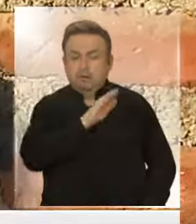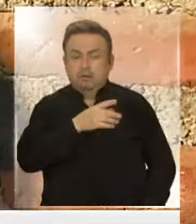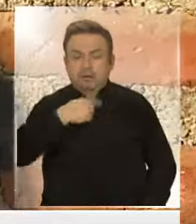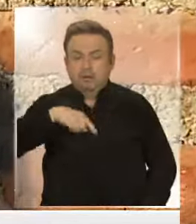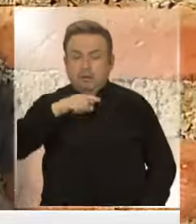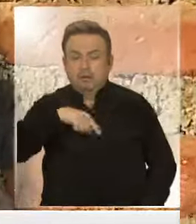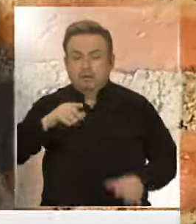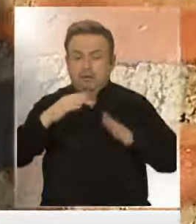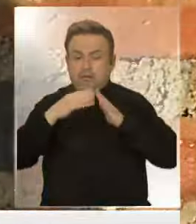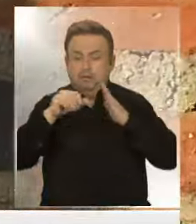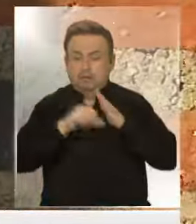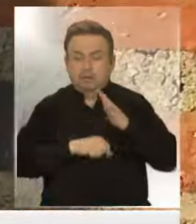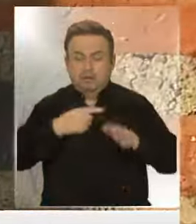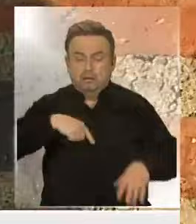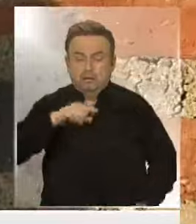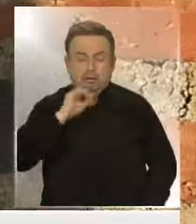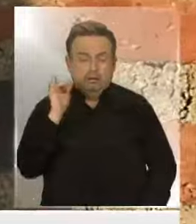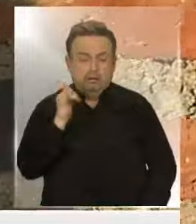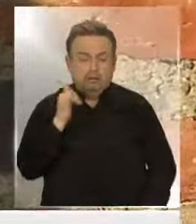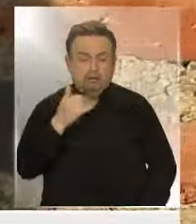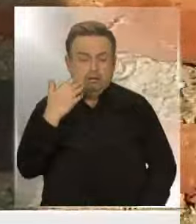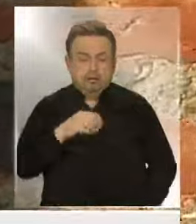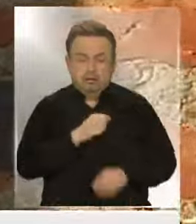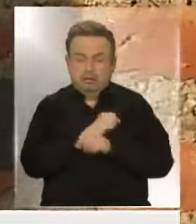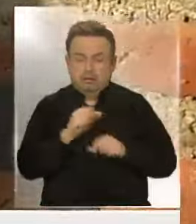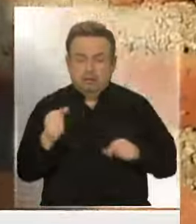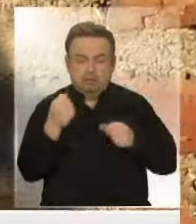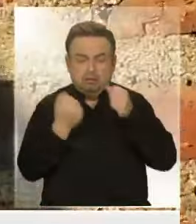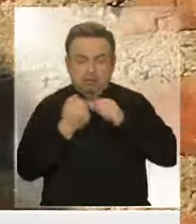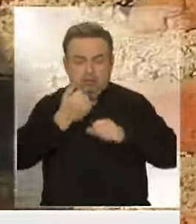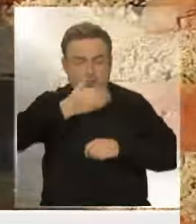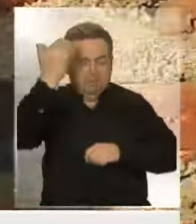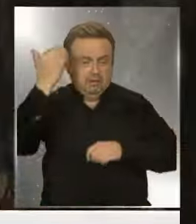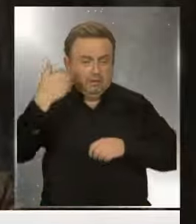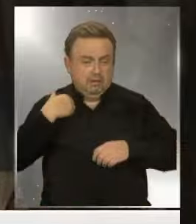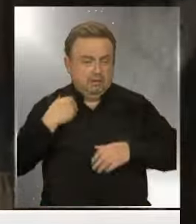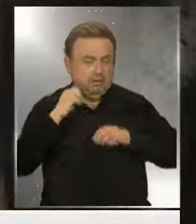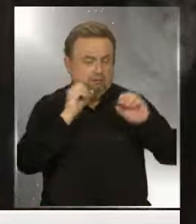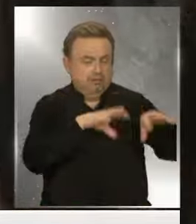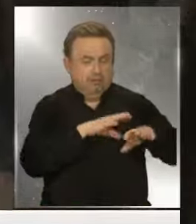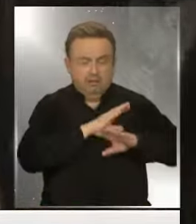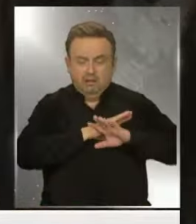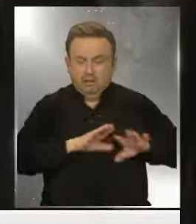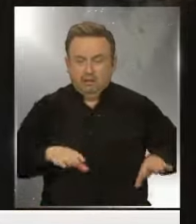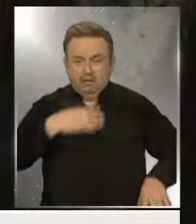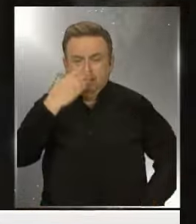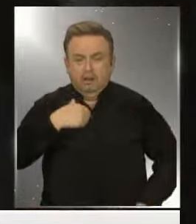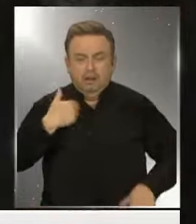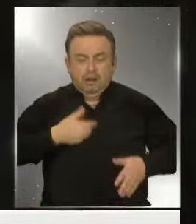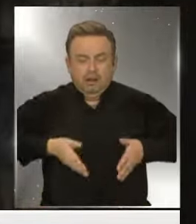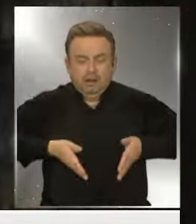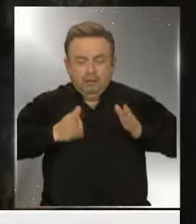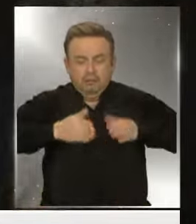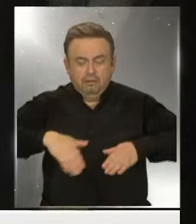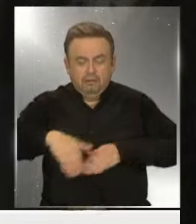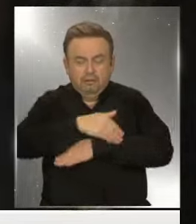fuimos a cuarentena. Nosotros del jueves ya no va a poder salir ni el Pelado, ni el Fabián, ni el Ale, yo nada. Y en Callejón